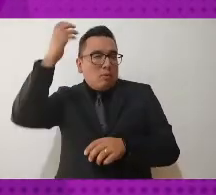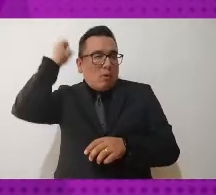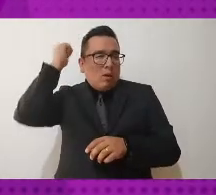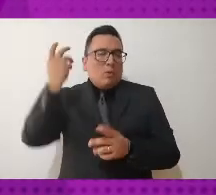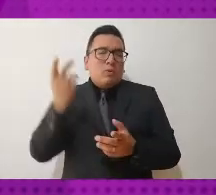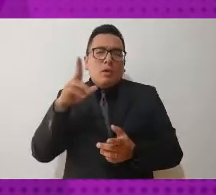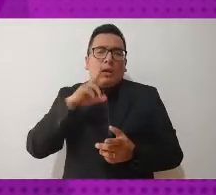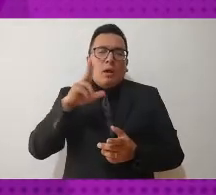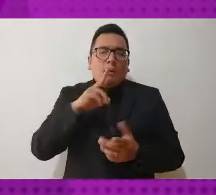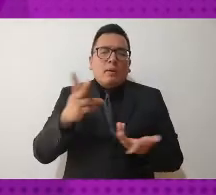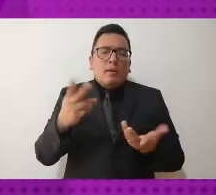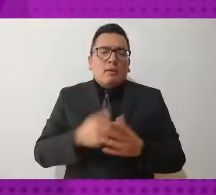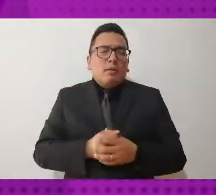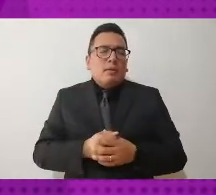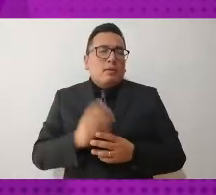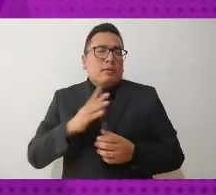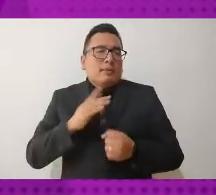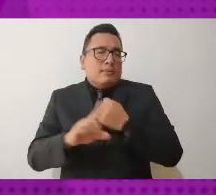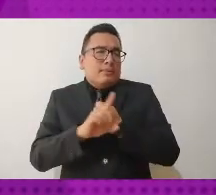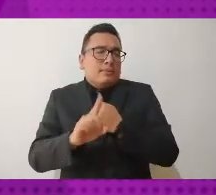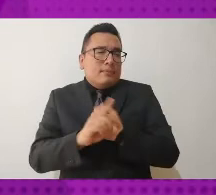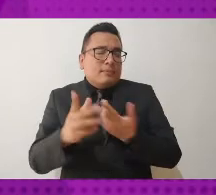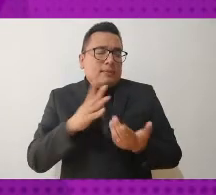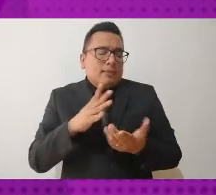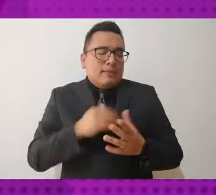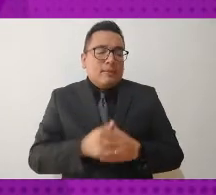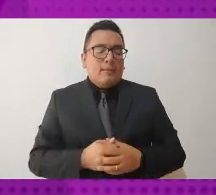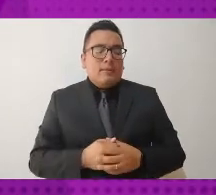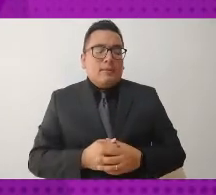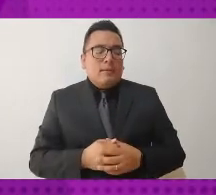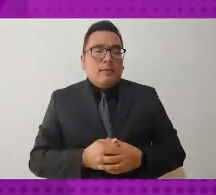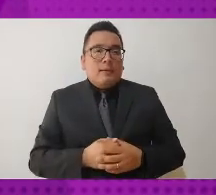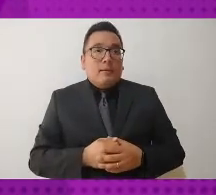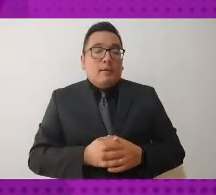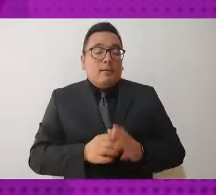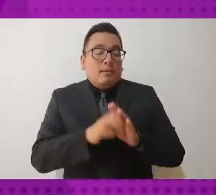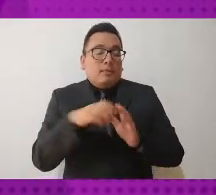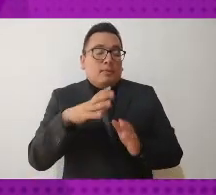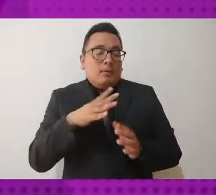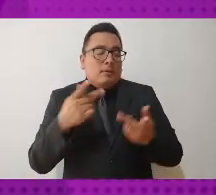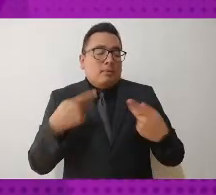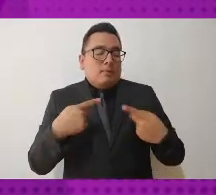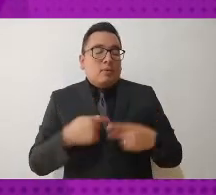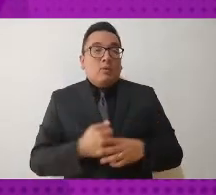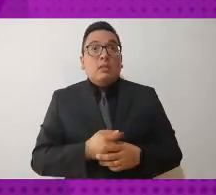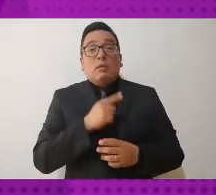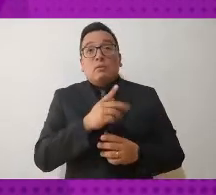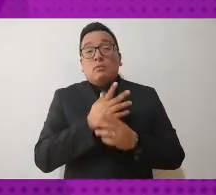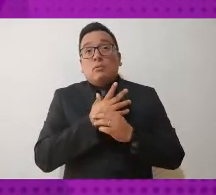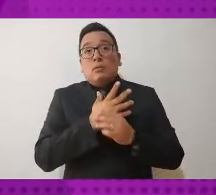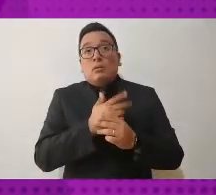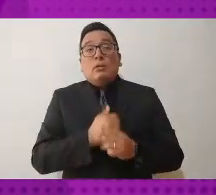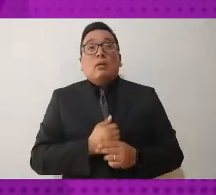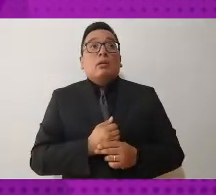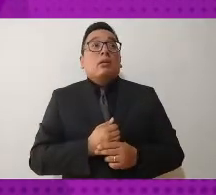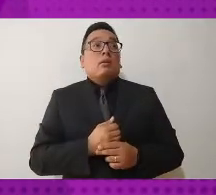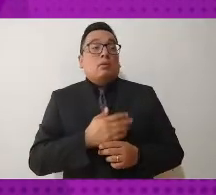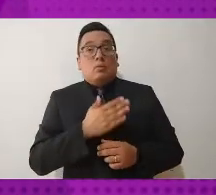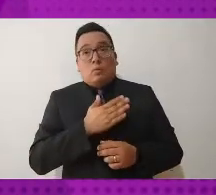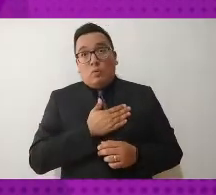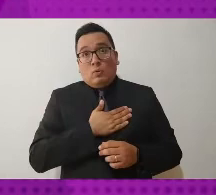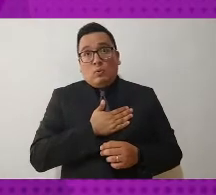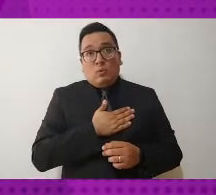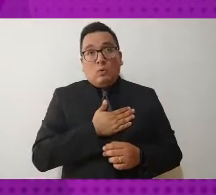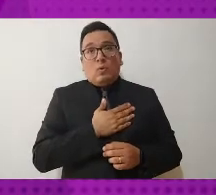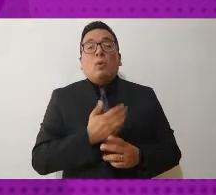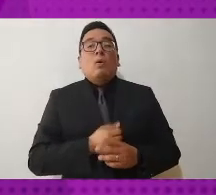a ver Hay un problema que tenemos Generalmente por la cuestión de que hay gente que se auto identifica pero sin ser parte